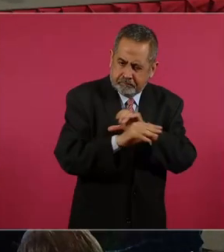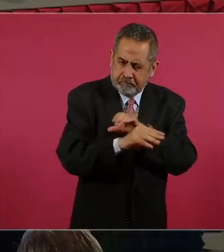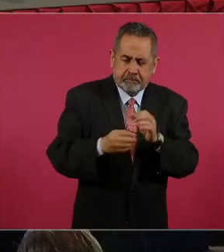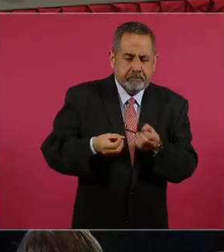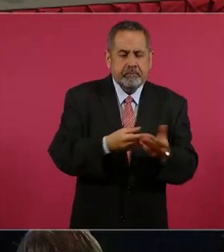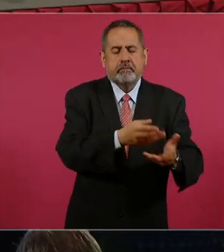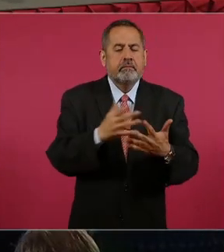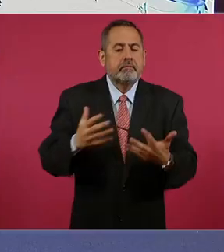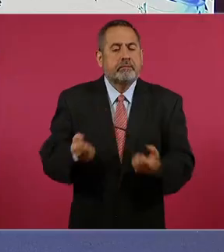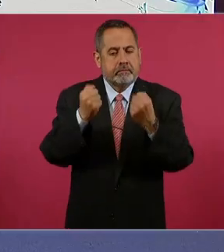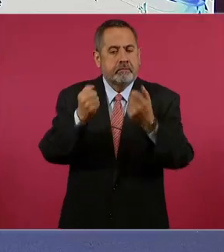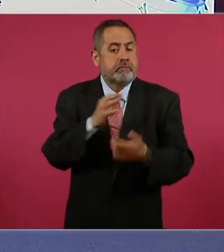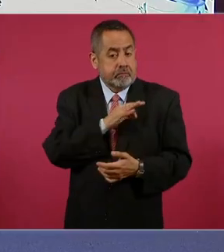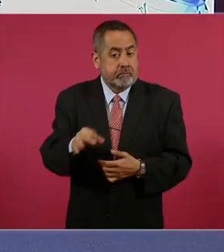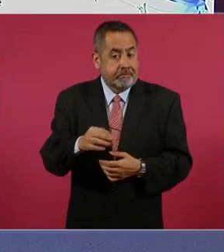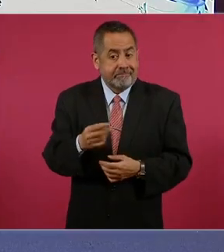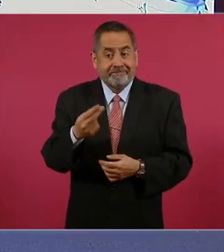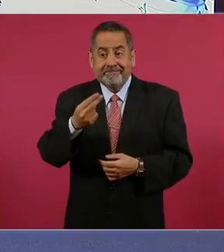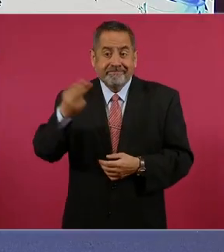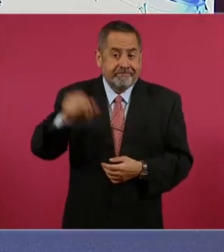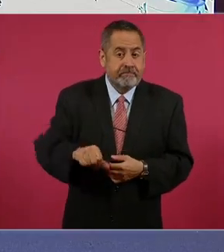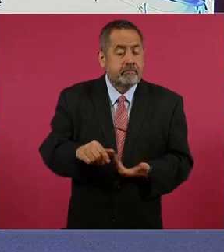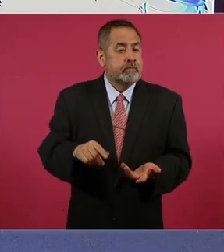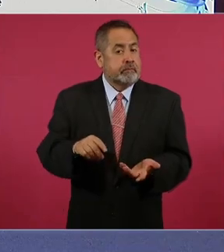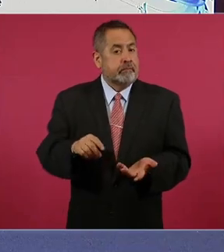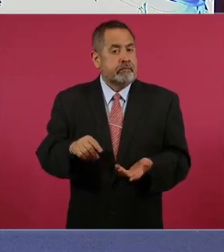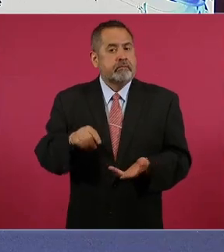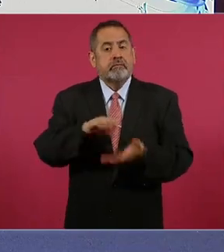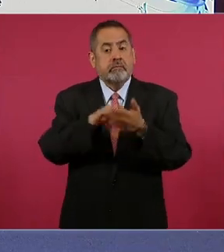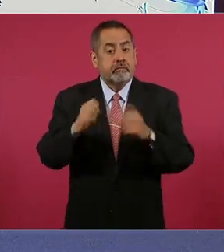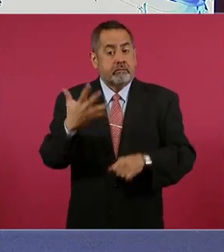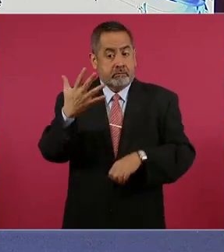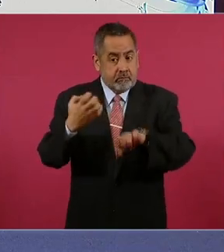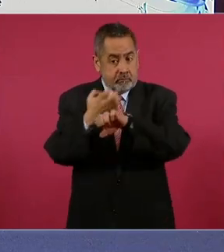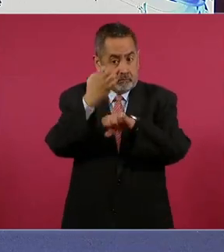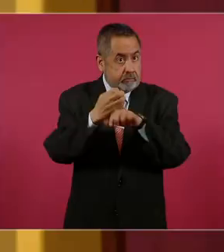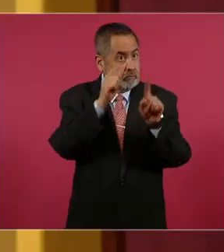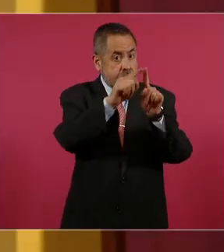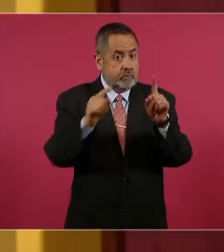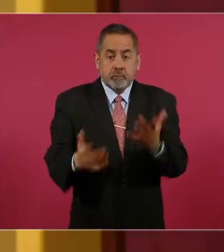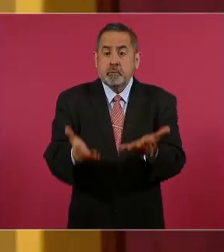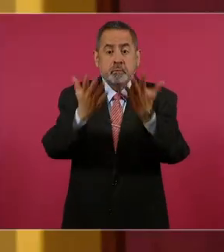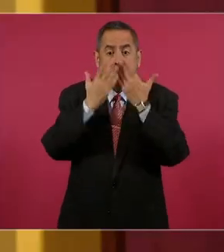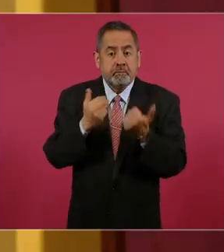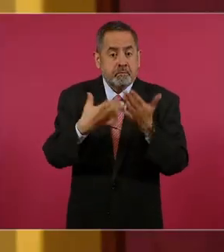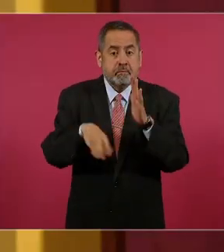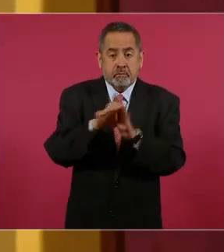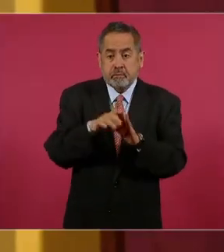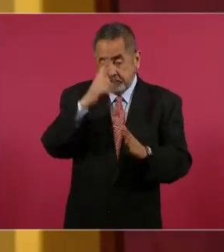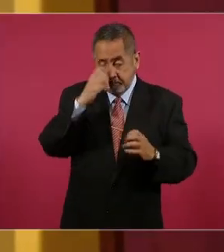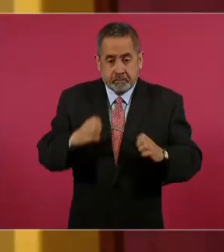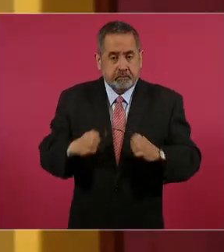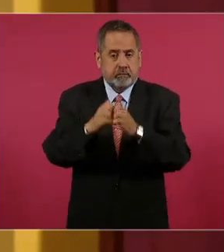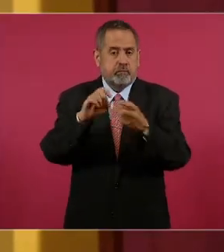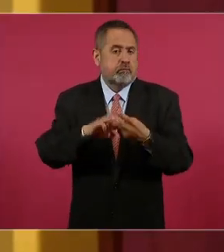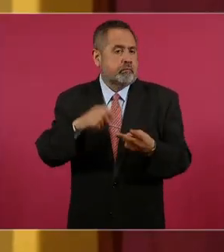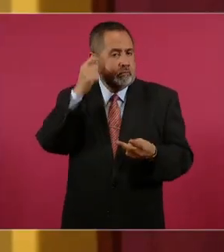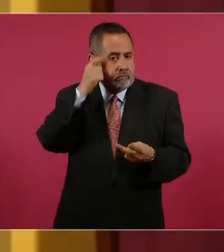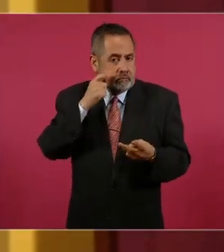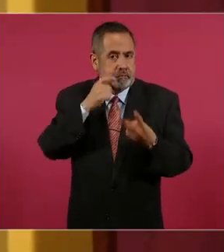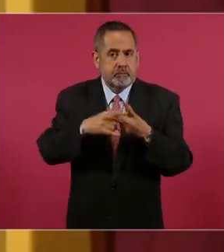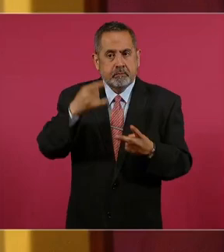había cinco estados del país que no tenían una sola sala de hemodinamia pública. Estamos hablando de estados como Guerrero,